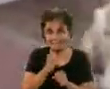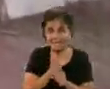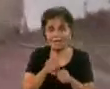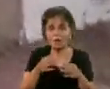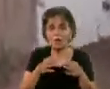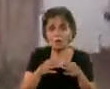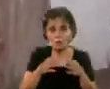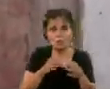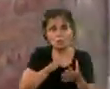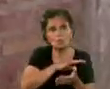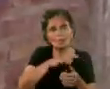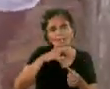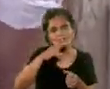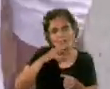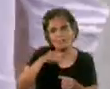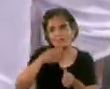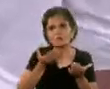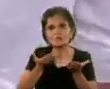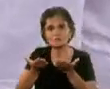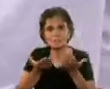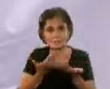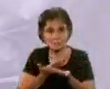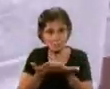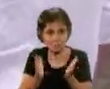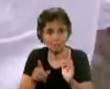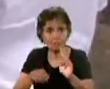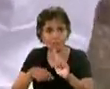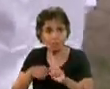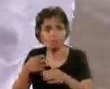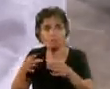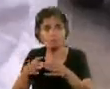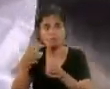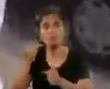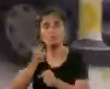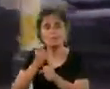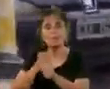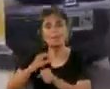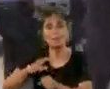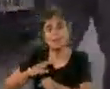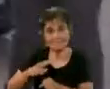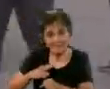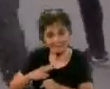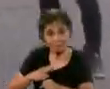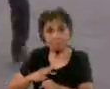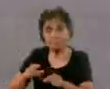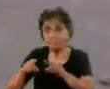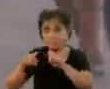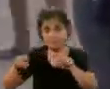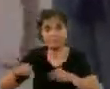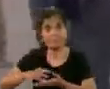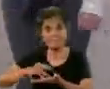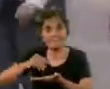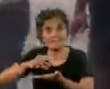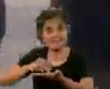verdes, servicios públicos, con obras privadas. Hemos relevado varios terrenos